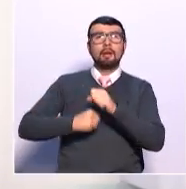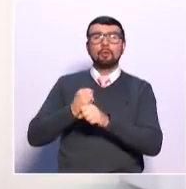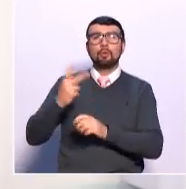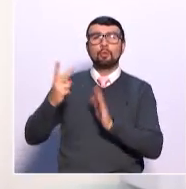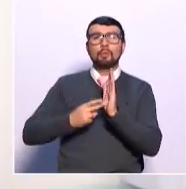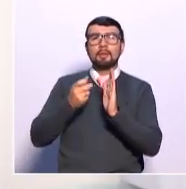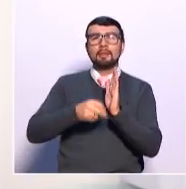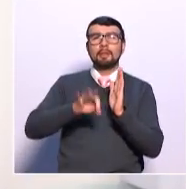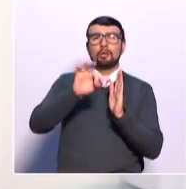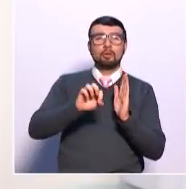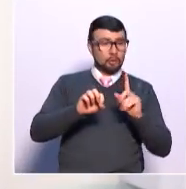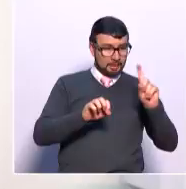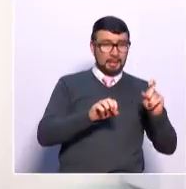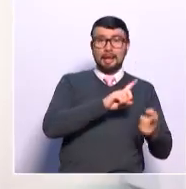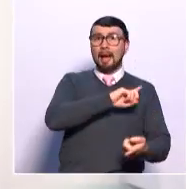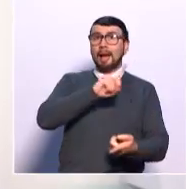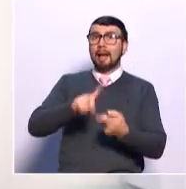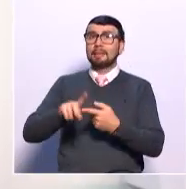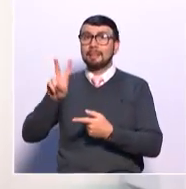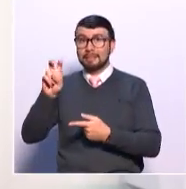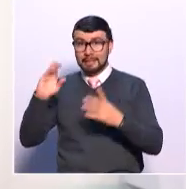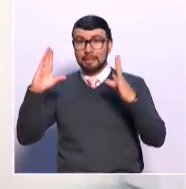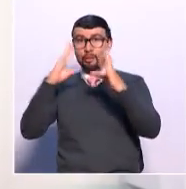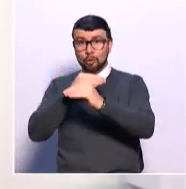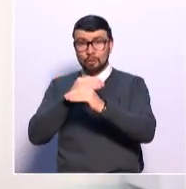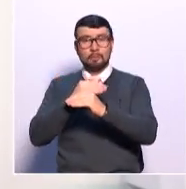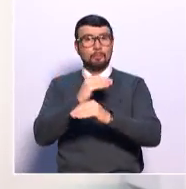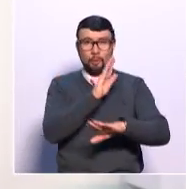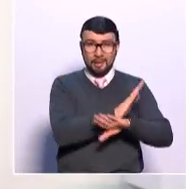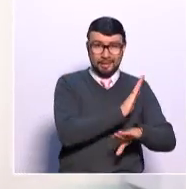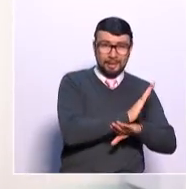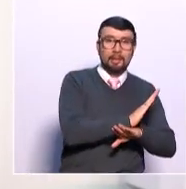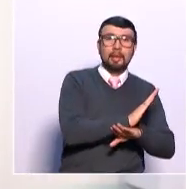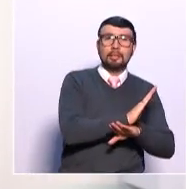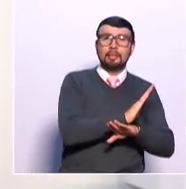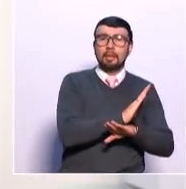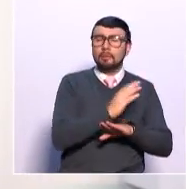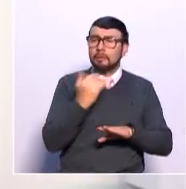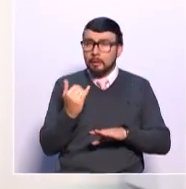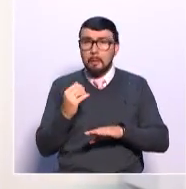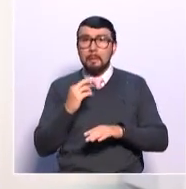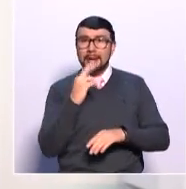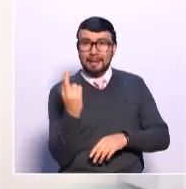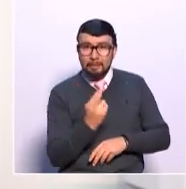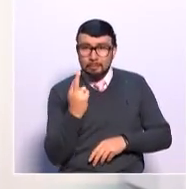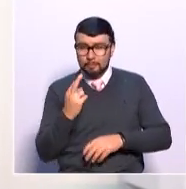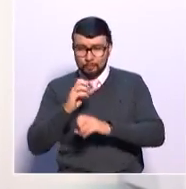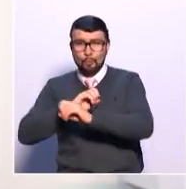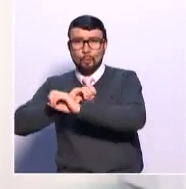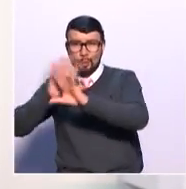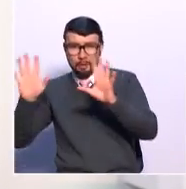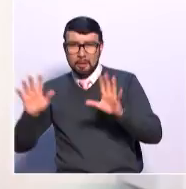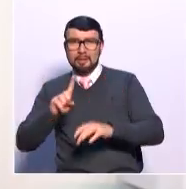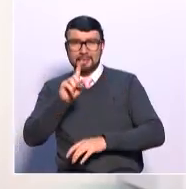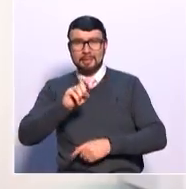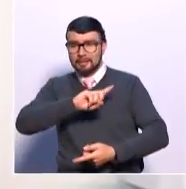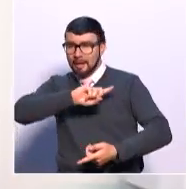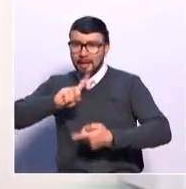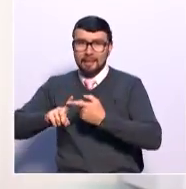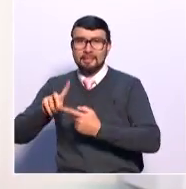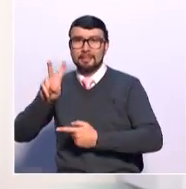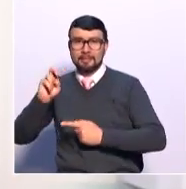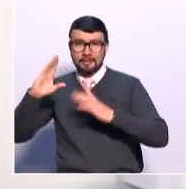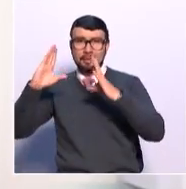6 a 7 en directo en la tarde y en la mañana de 6 a 7 la repetición es un gusto enorme saber que